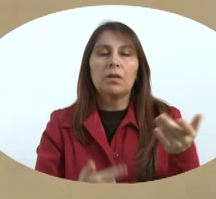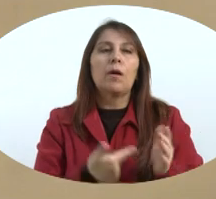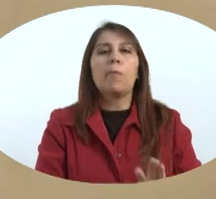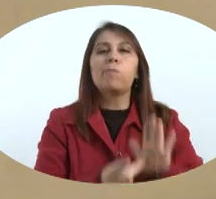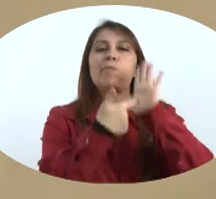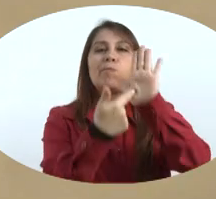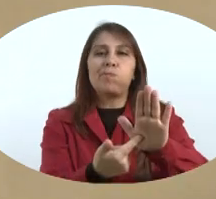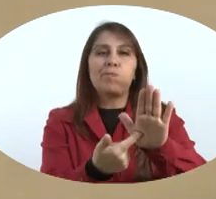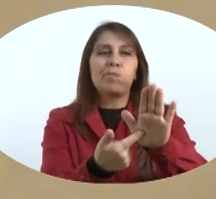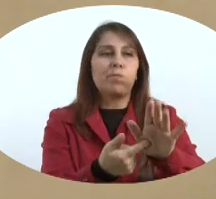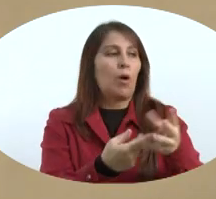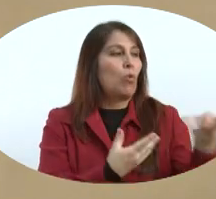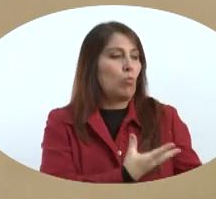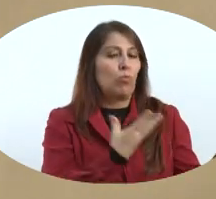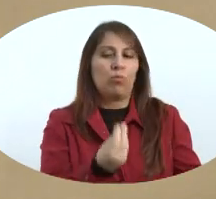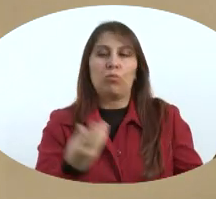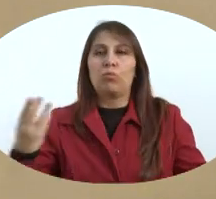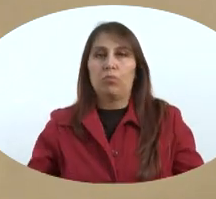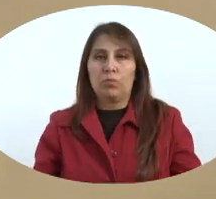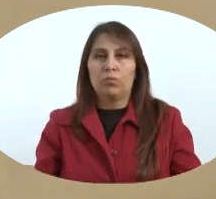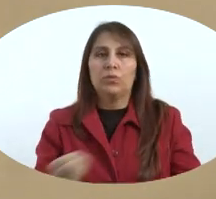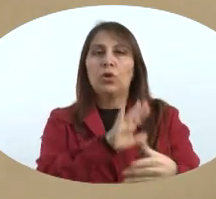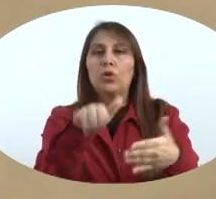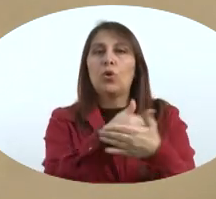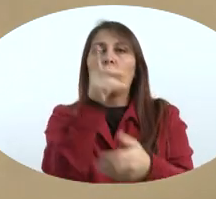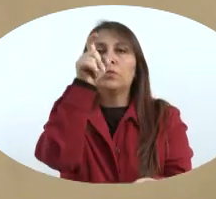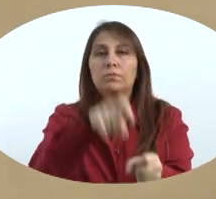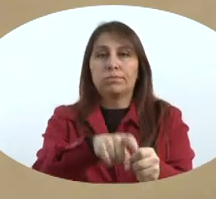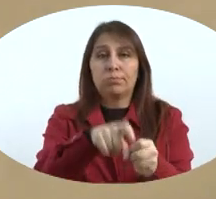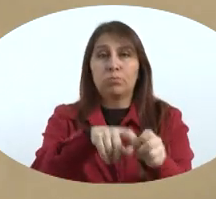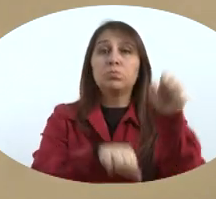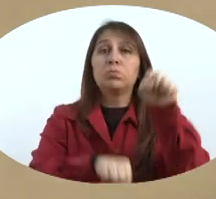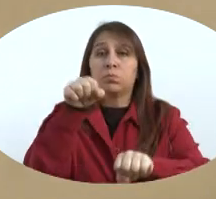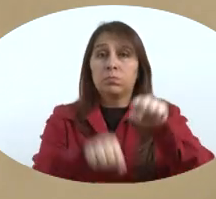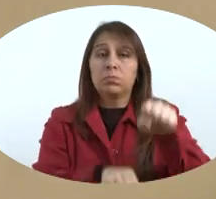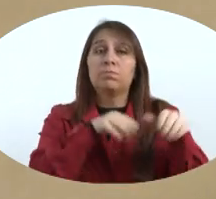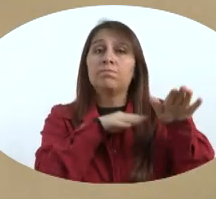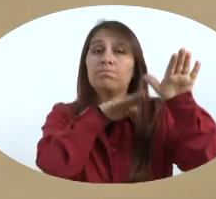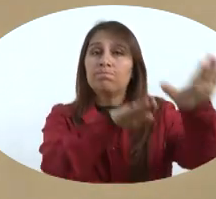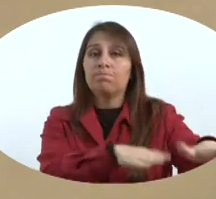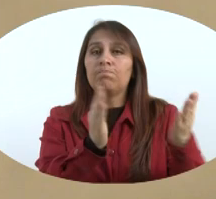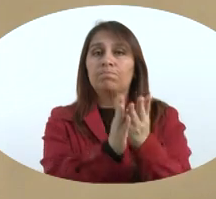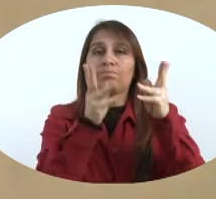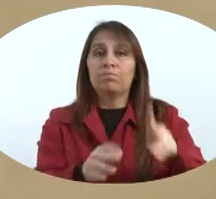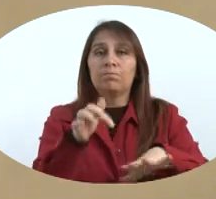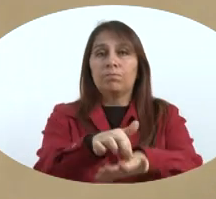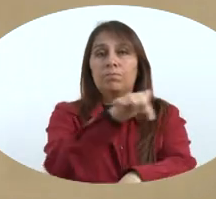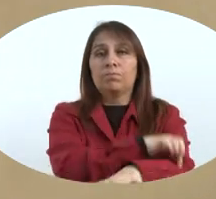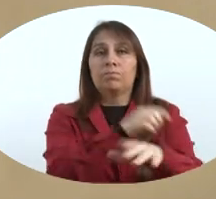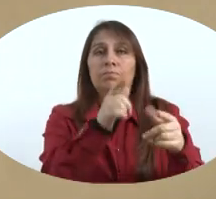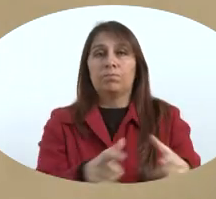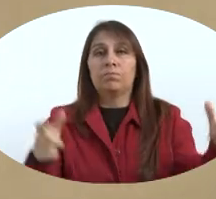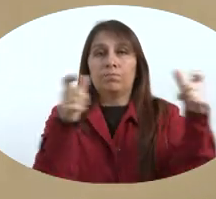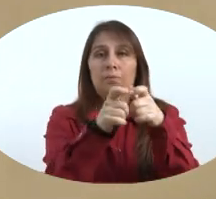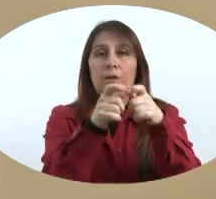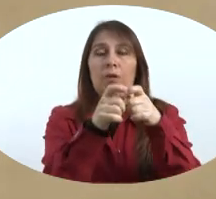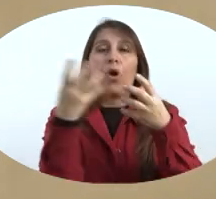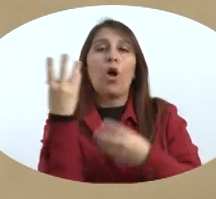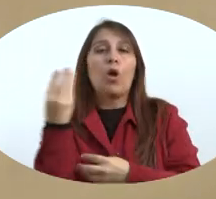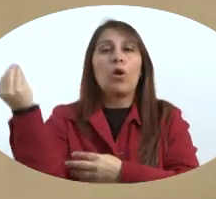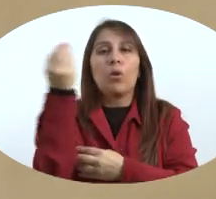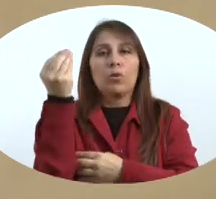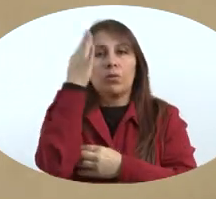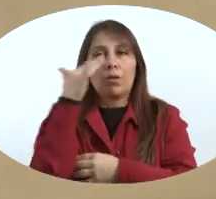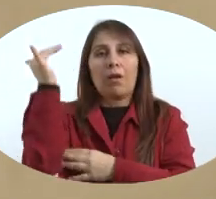del panel de las fórmulas de inscritos habilitados como representantes a estudiantes de pregrado ante el consejo académico de la